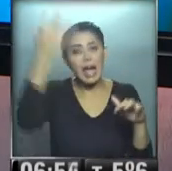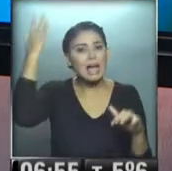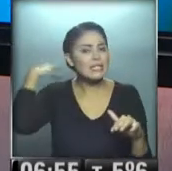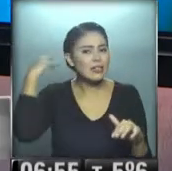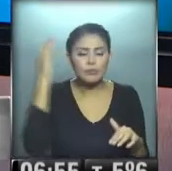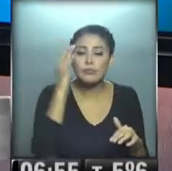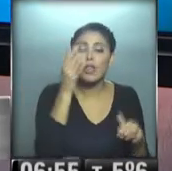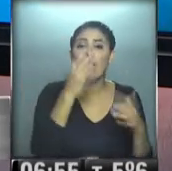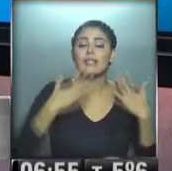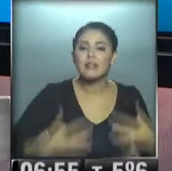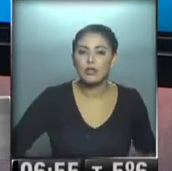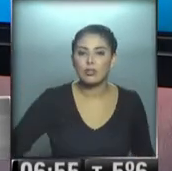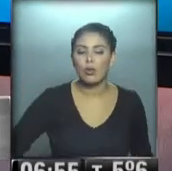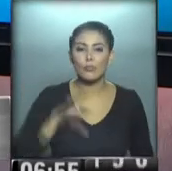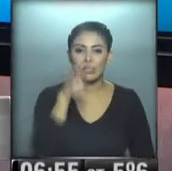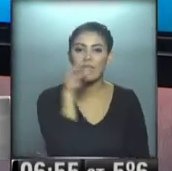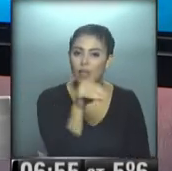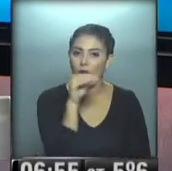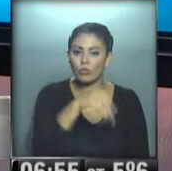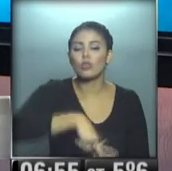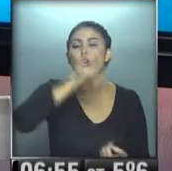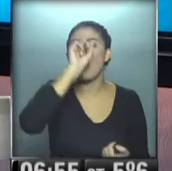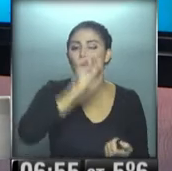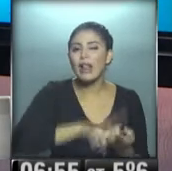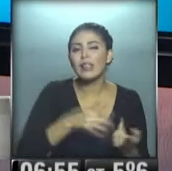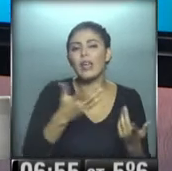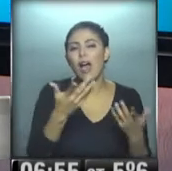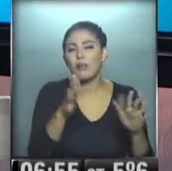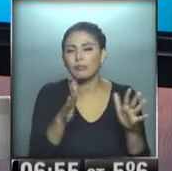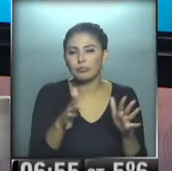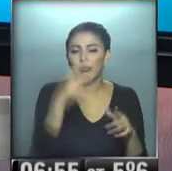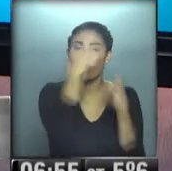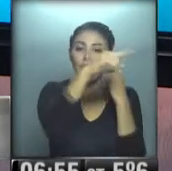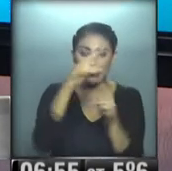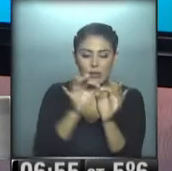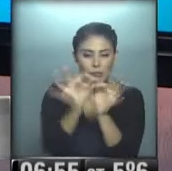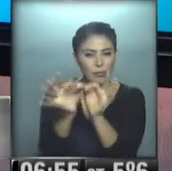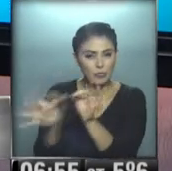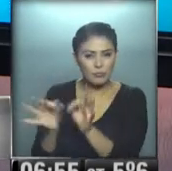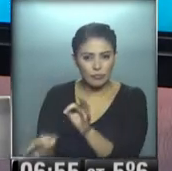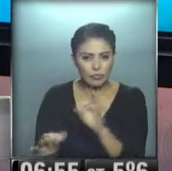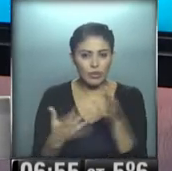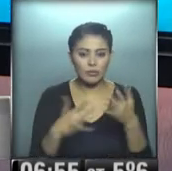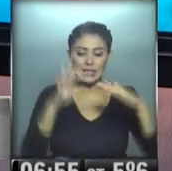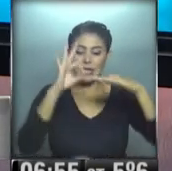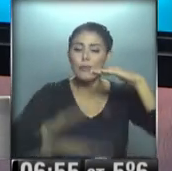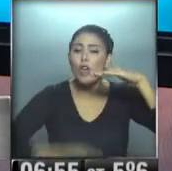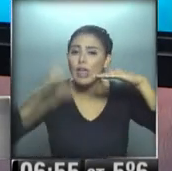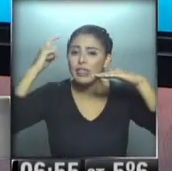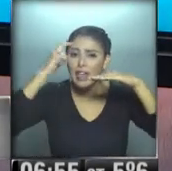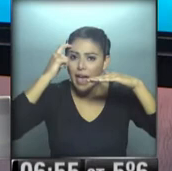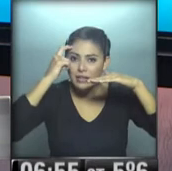La sensación térmica en Santa Cruz todo el día estuvo por allí cerca, en las distintas localidades, a los 10 bajo